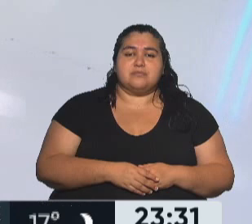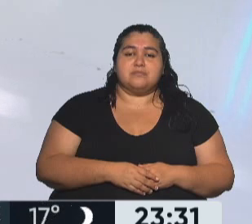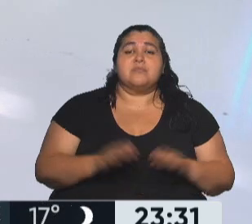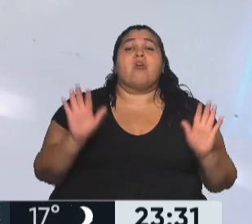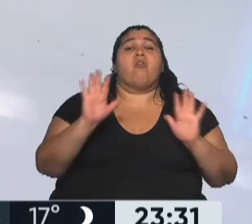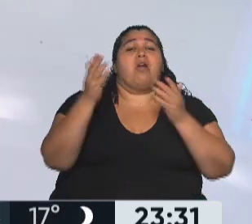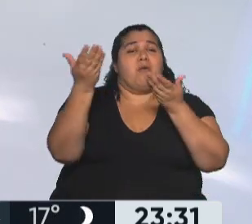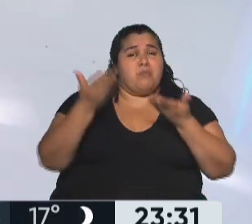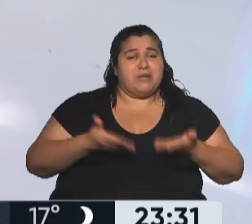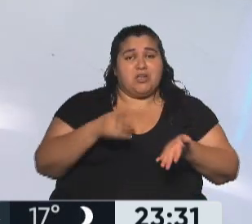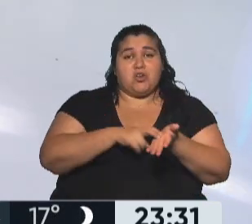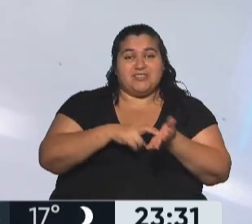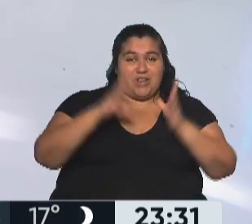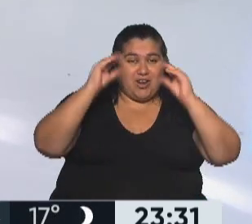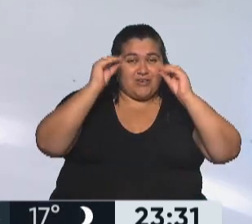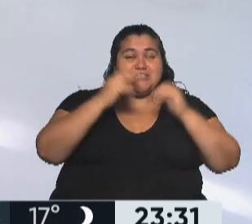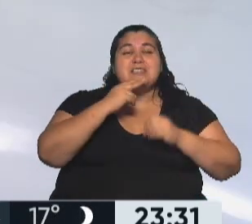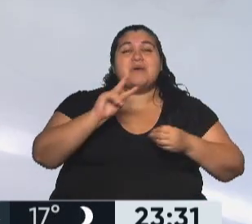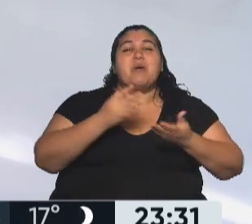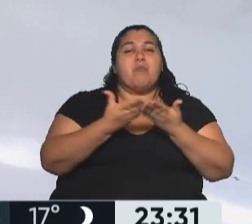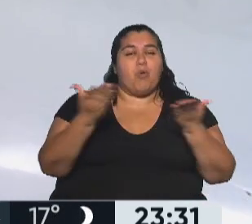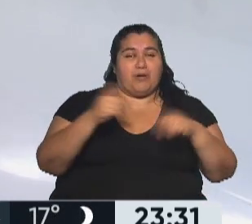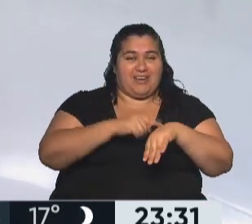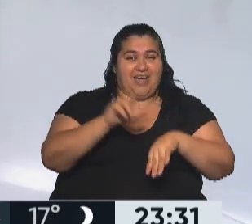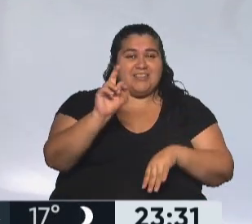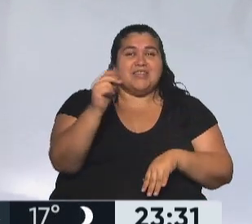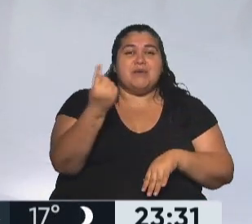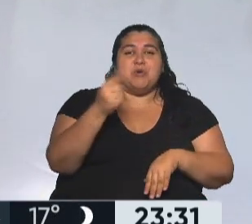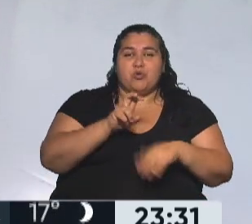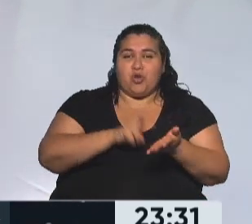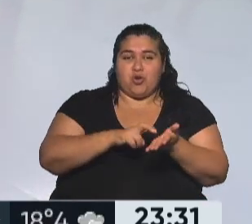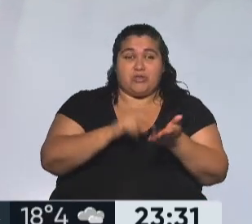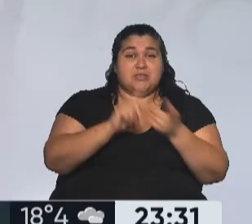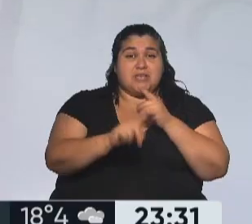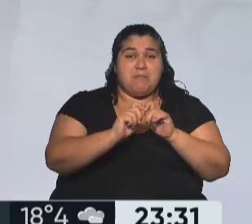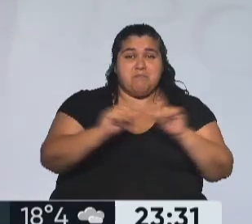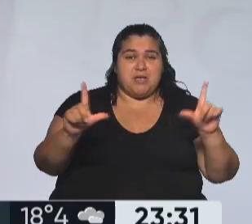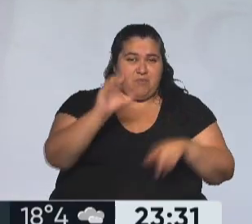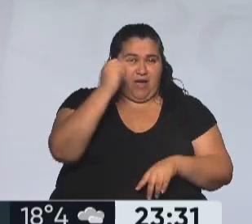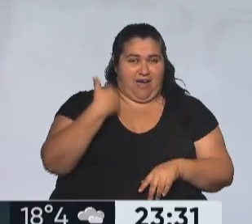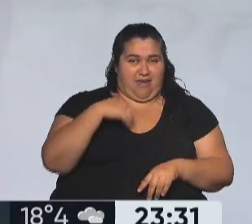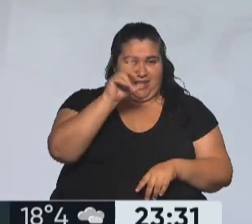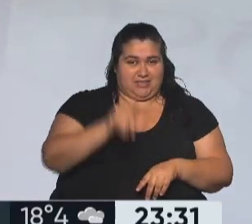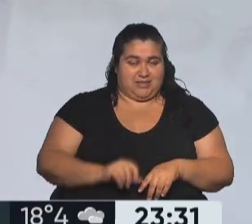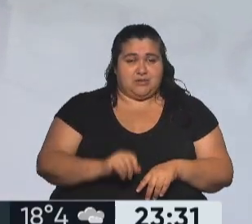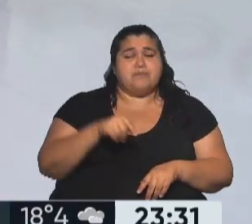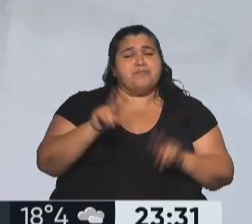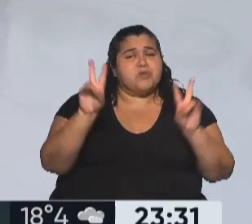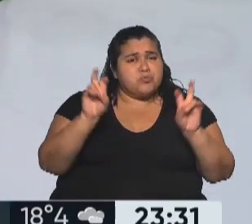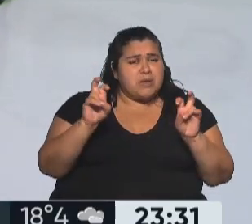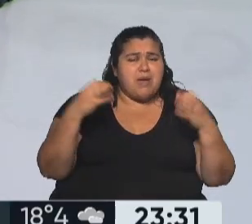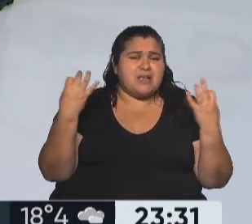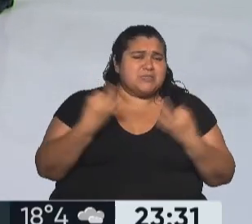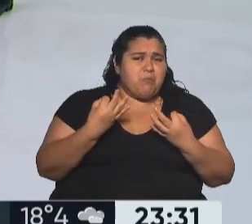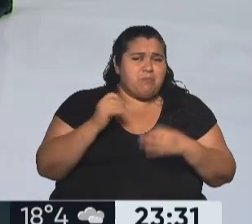Hola, bienvenidos al Noticiero de la Noche de la Televisión Pública. Esta media hora de noticias en vivo para todo el país. Hoy, por supuesto, con un tema excluyente